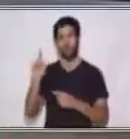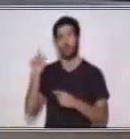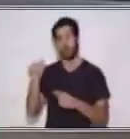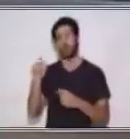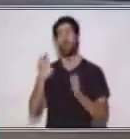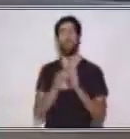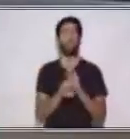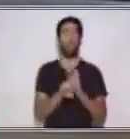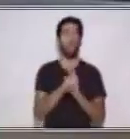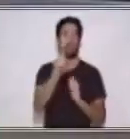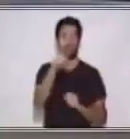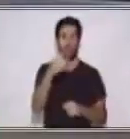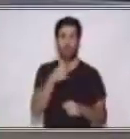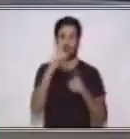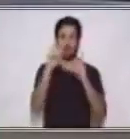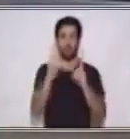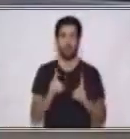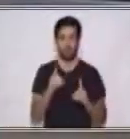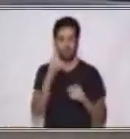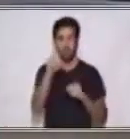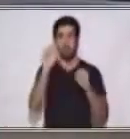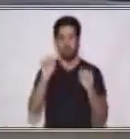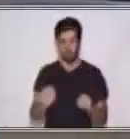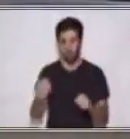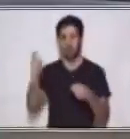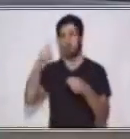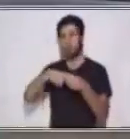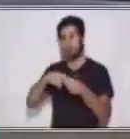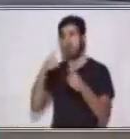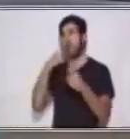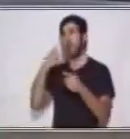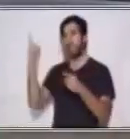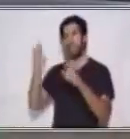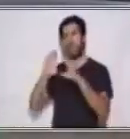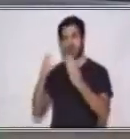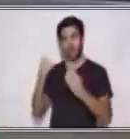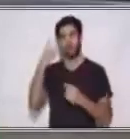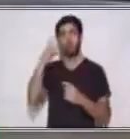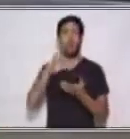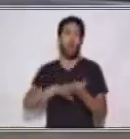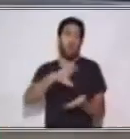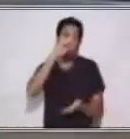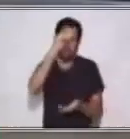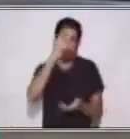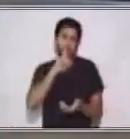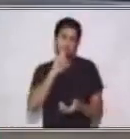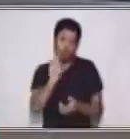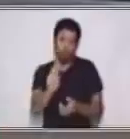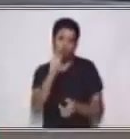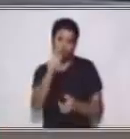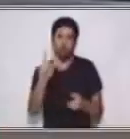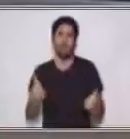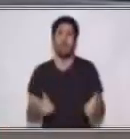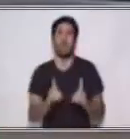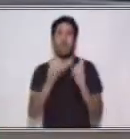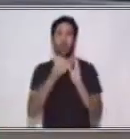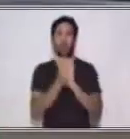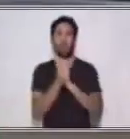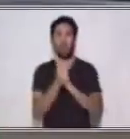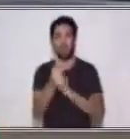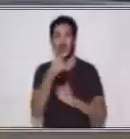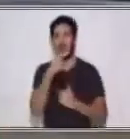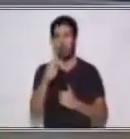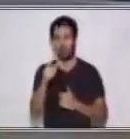alguna persona con discapacidad, este tema les ayudará a ejercitar habilidades y destrezas como la atención y la habilidad